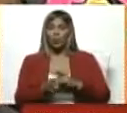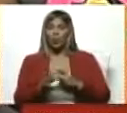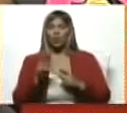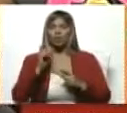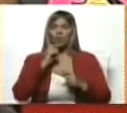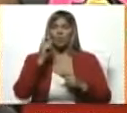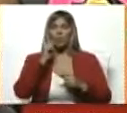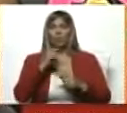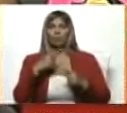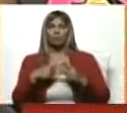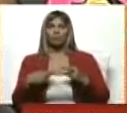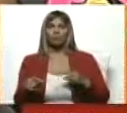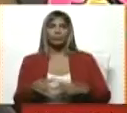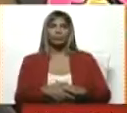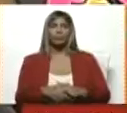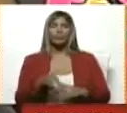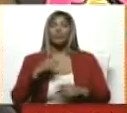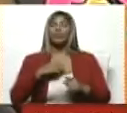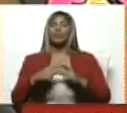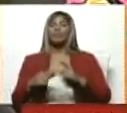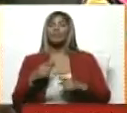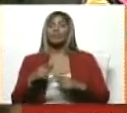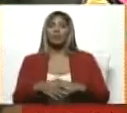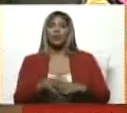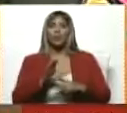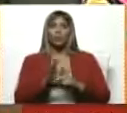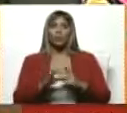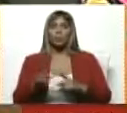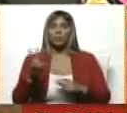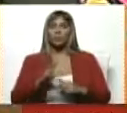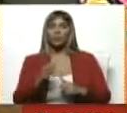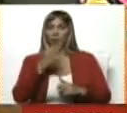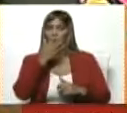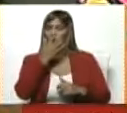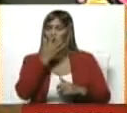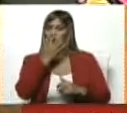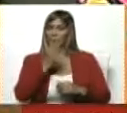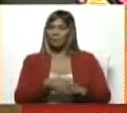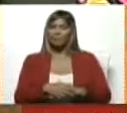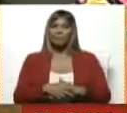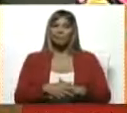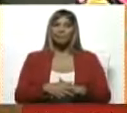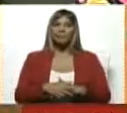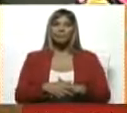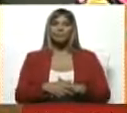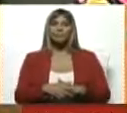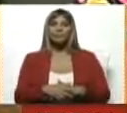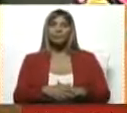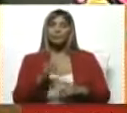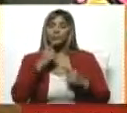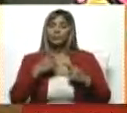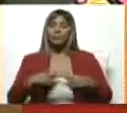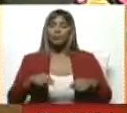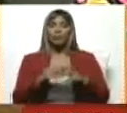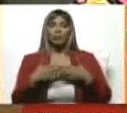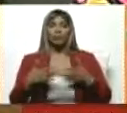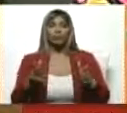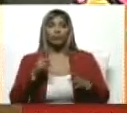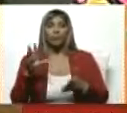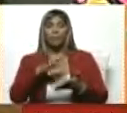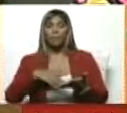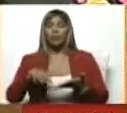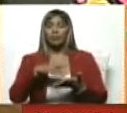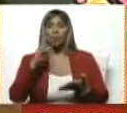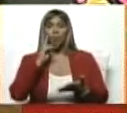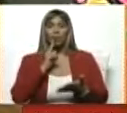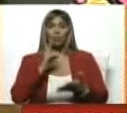de nuestra diversidad cultural venezolana, en una sala dispuesta en cada una de las plazas Bolívar de estos